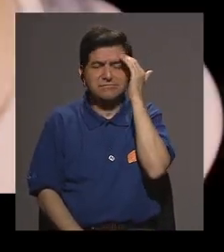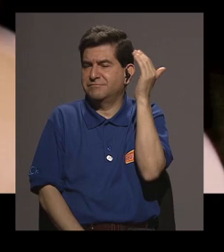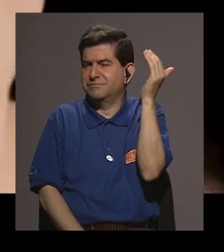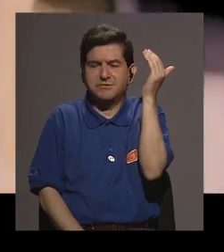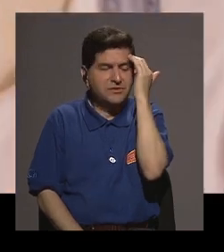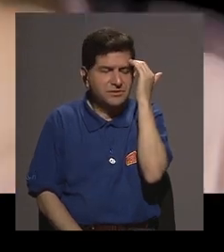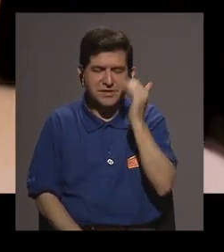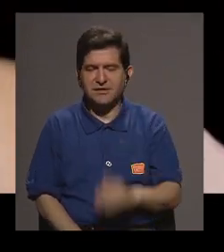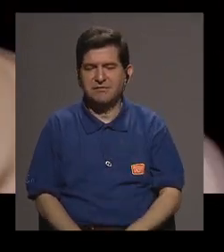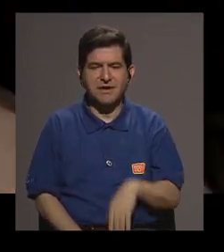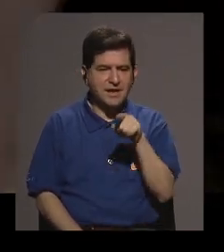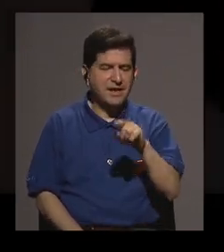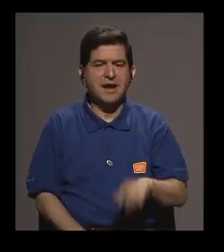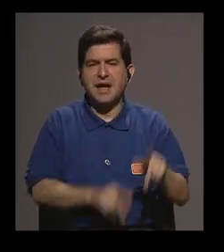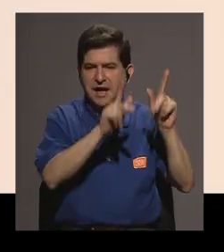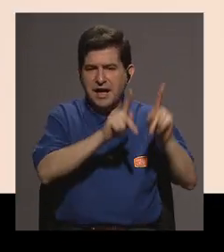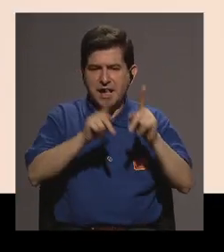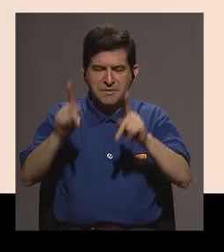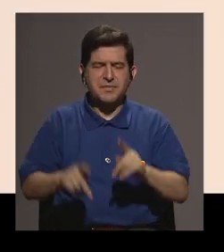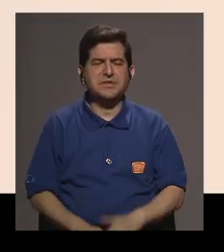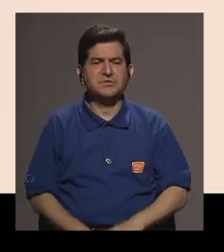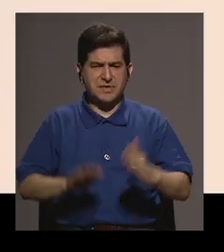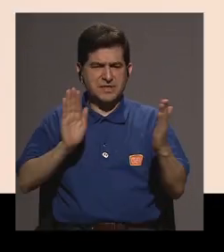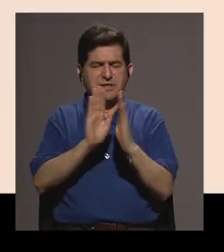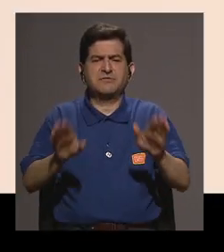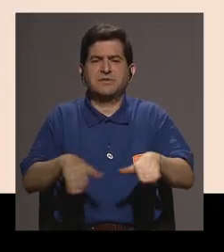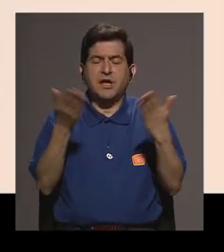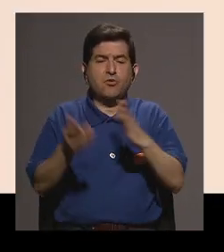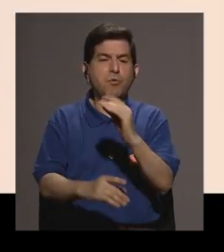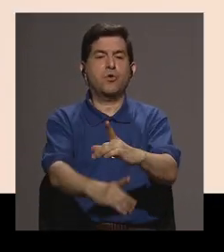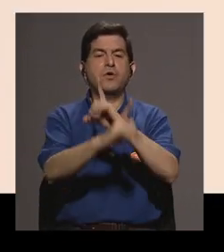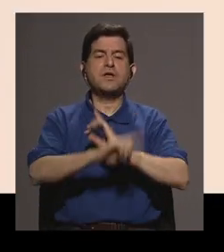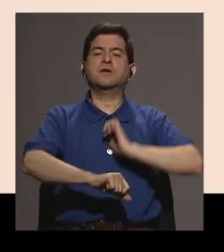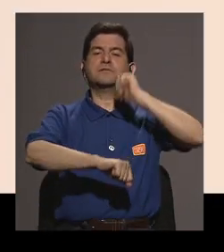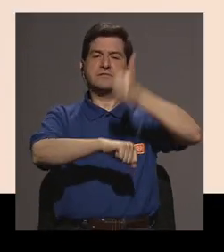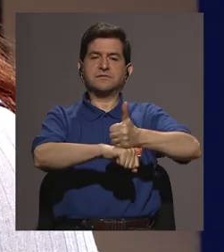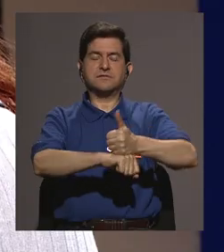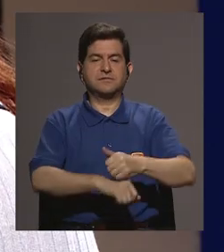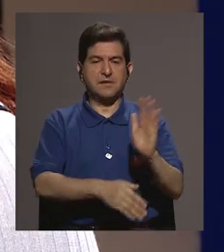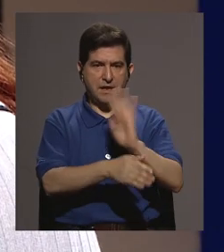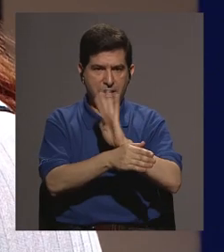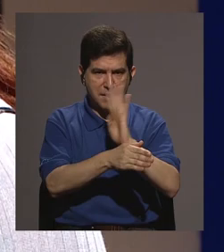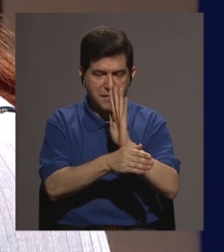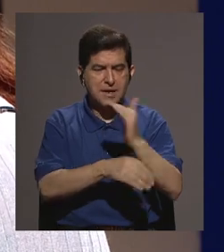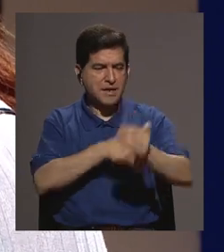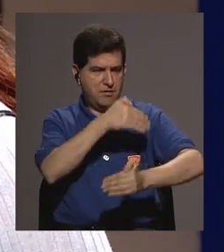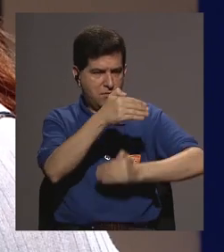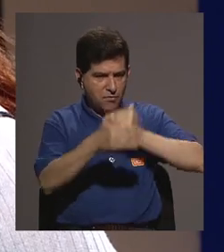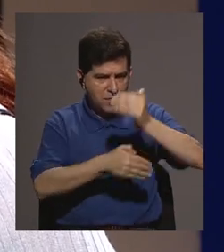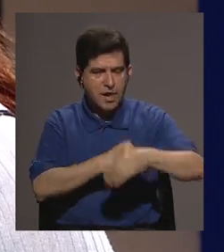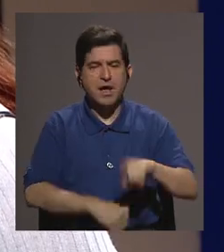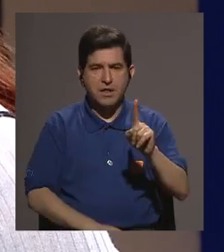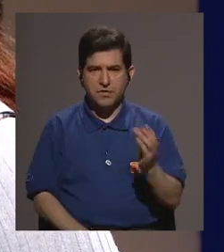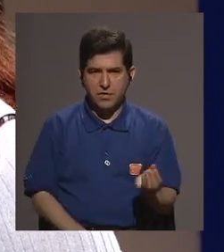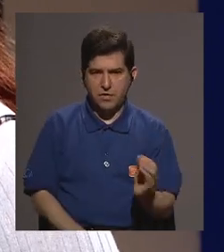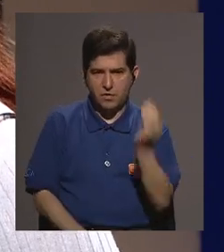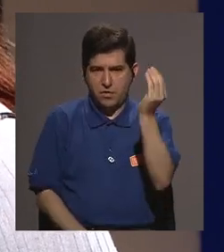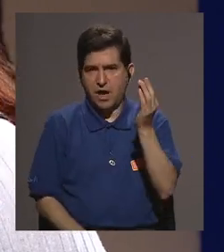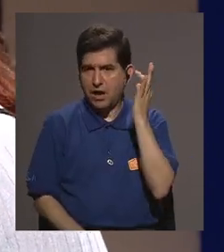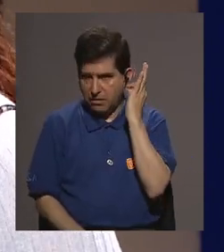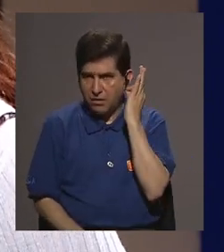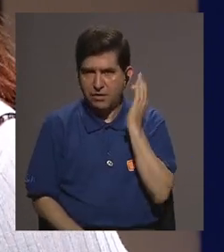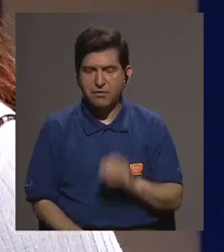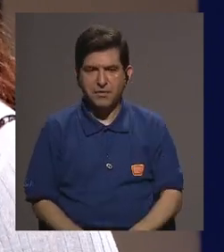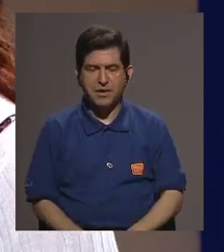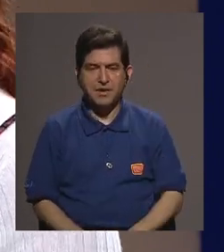no sabemos todavía cómo enfrentar a ciertas personas y defendernos entonces en esta película es el proceso